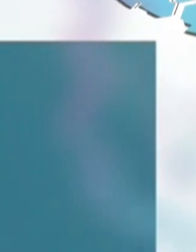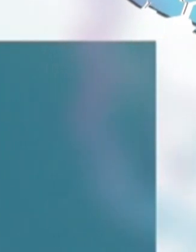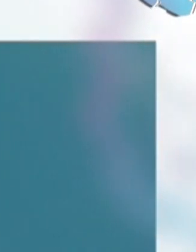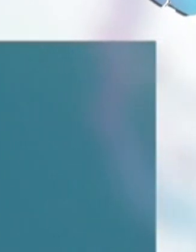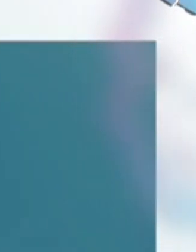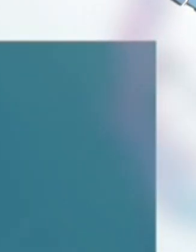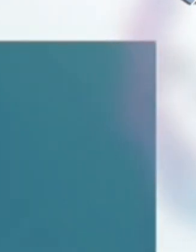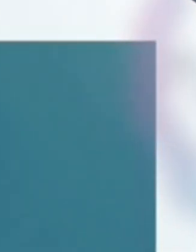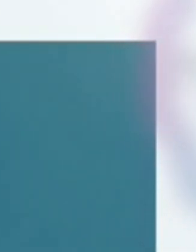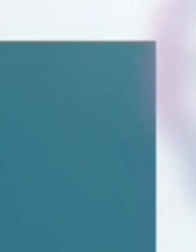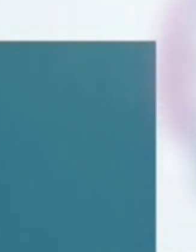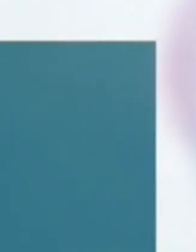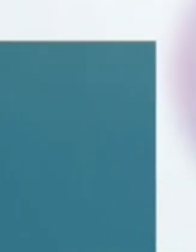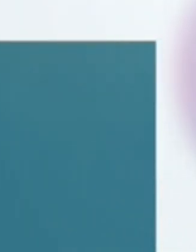Velada Universitaria.